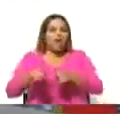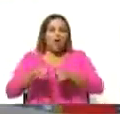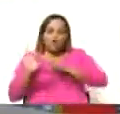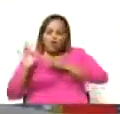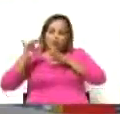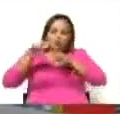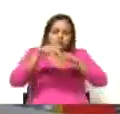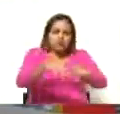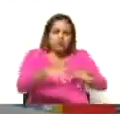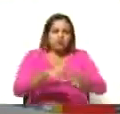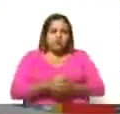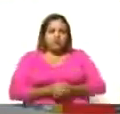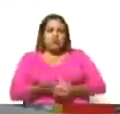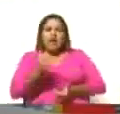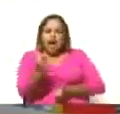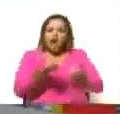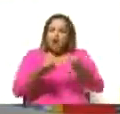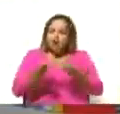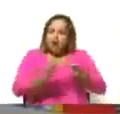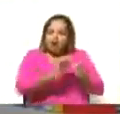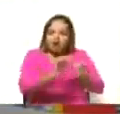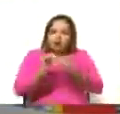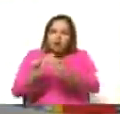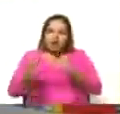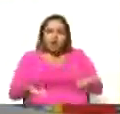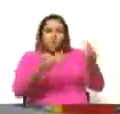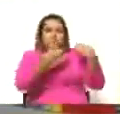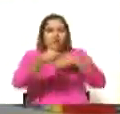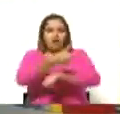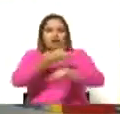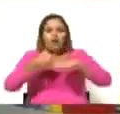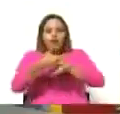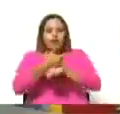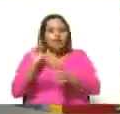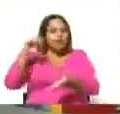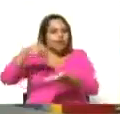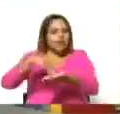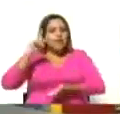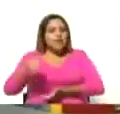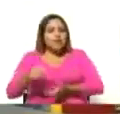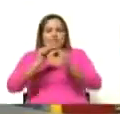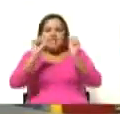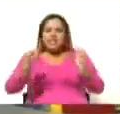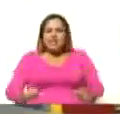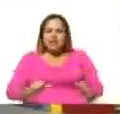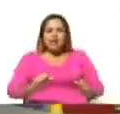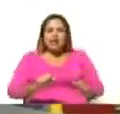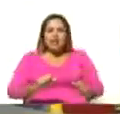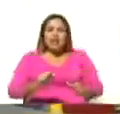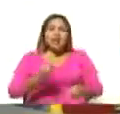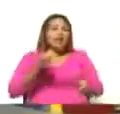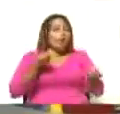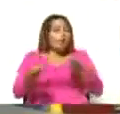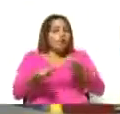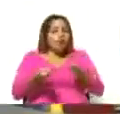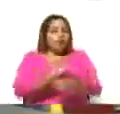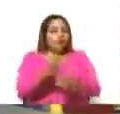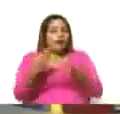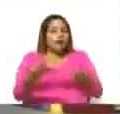La situación se mantiene bajo control, la autoridad del gobernador del estado y, bueno, todo el sistema de gestión de riesgo